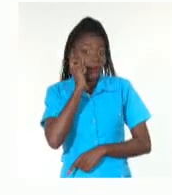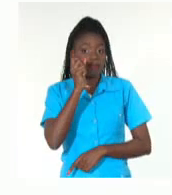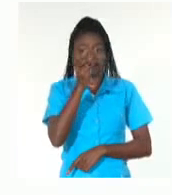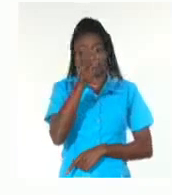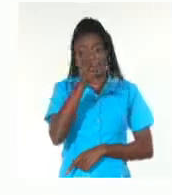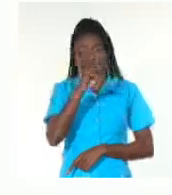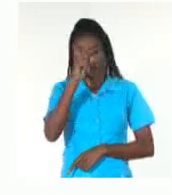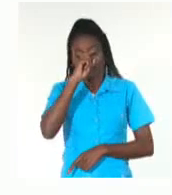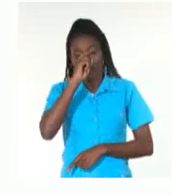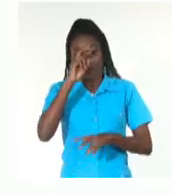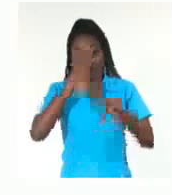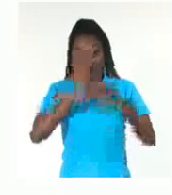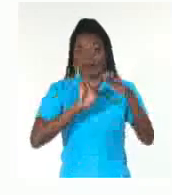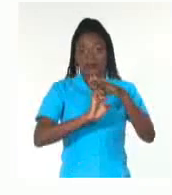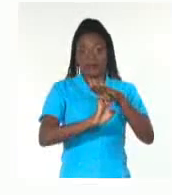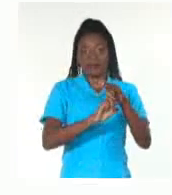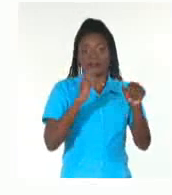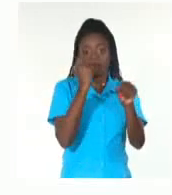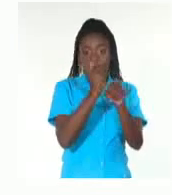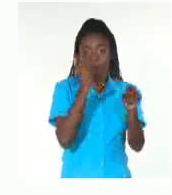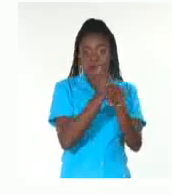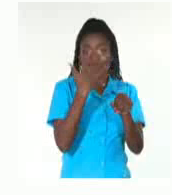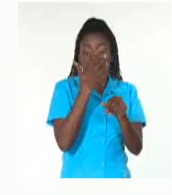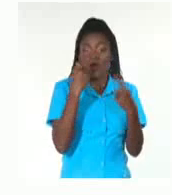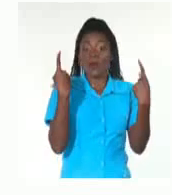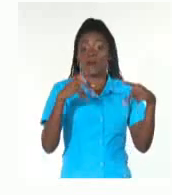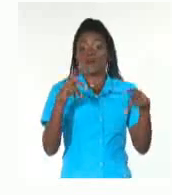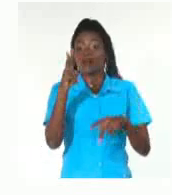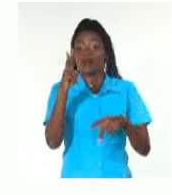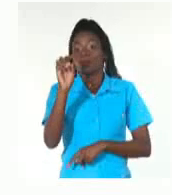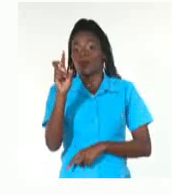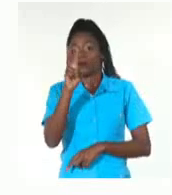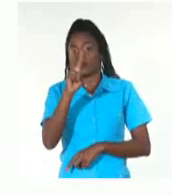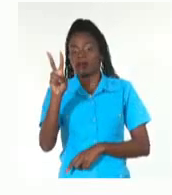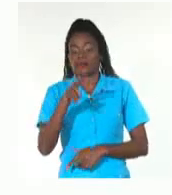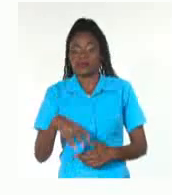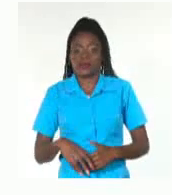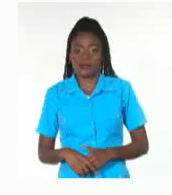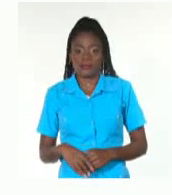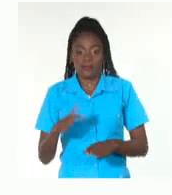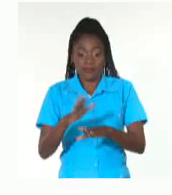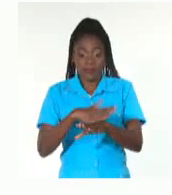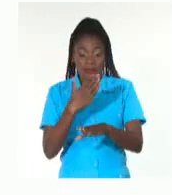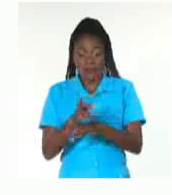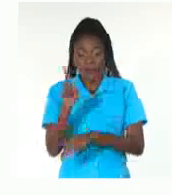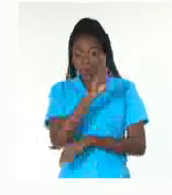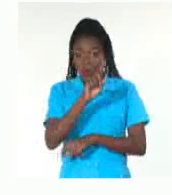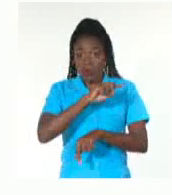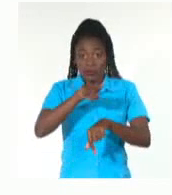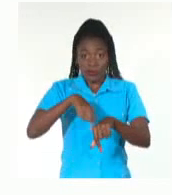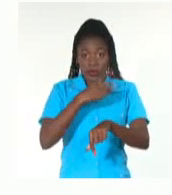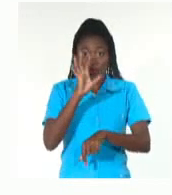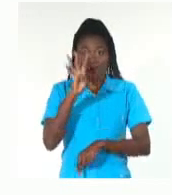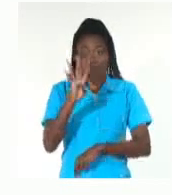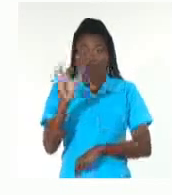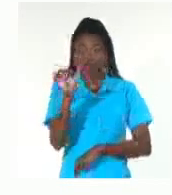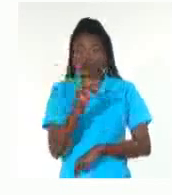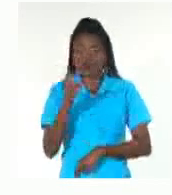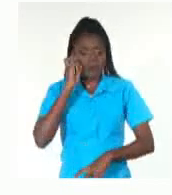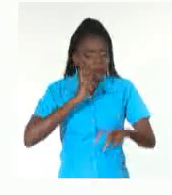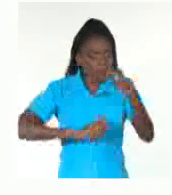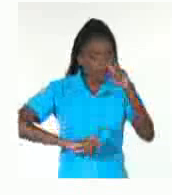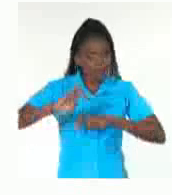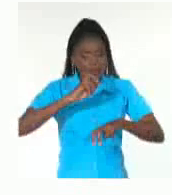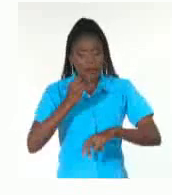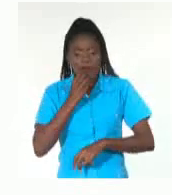Habana del Este y quien se desempeñaba como profesional desde 2022. Pasadas las 11 horas del 4 de octubre, se buscaba a un